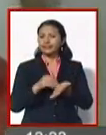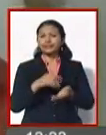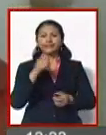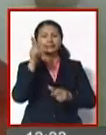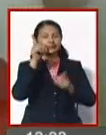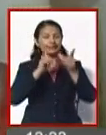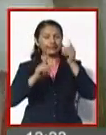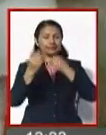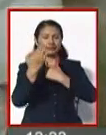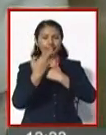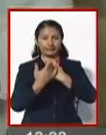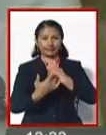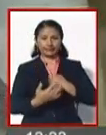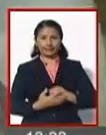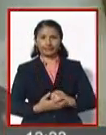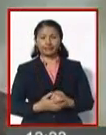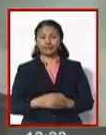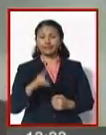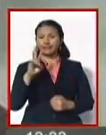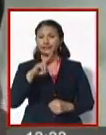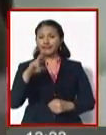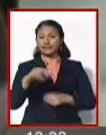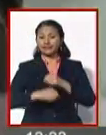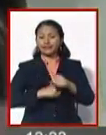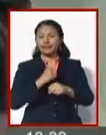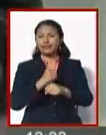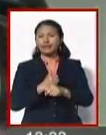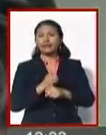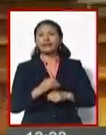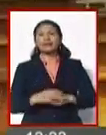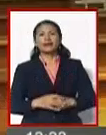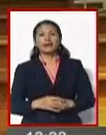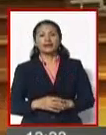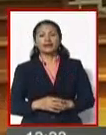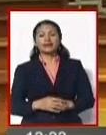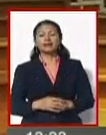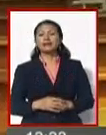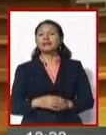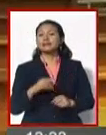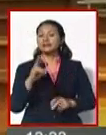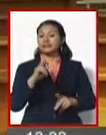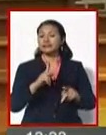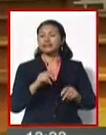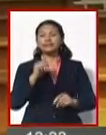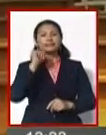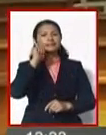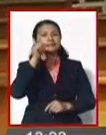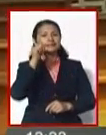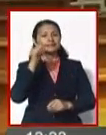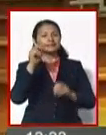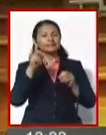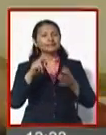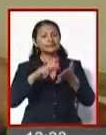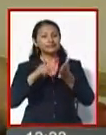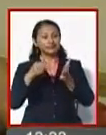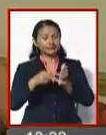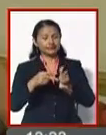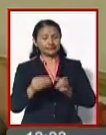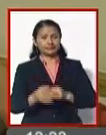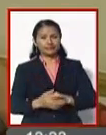ha derramado lágrimas de sangre. A 22 años de la primera efusión de la imagen, los devotos lo visitan diariamente. Es un